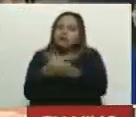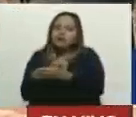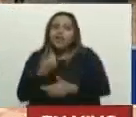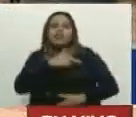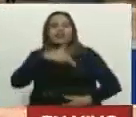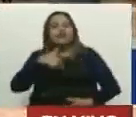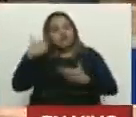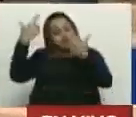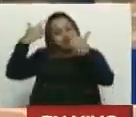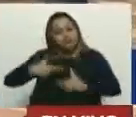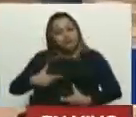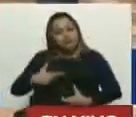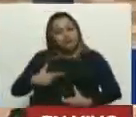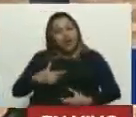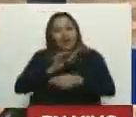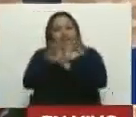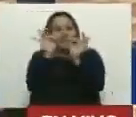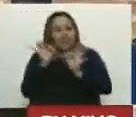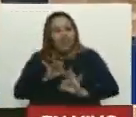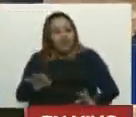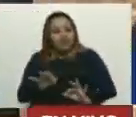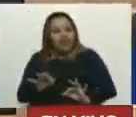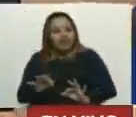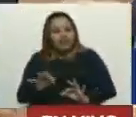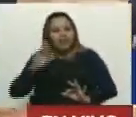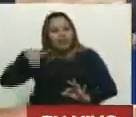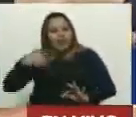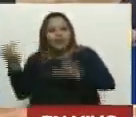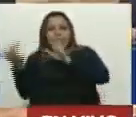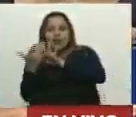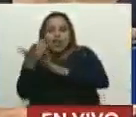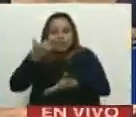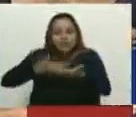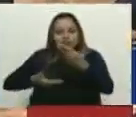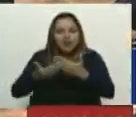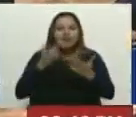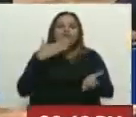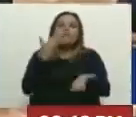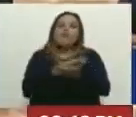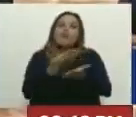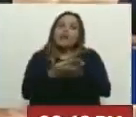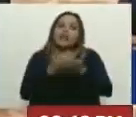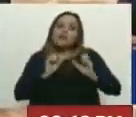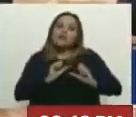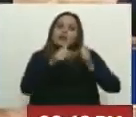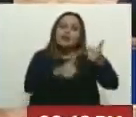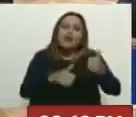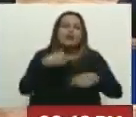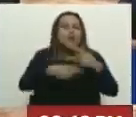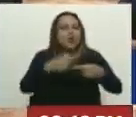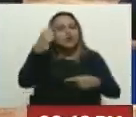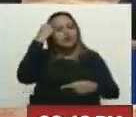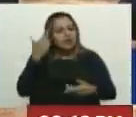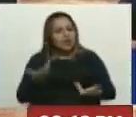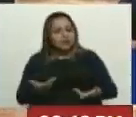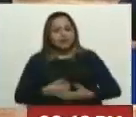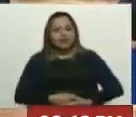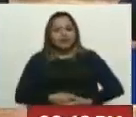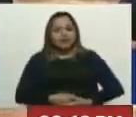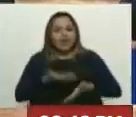cosa que vehículos, que interlocutores de una propuesta que nació del día a día, que